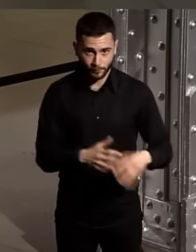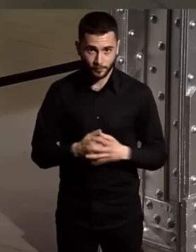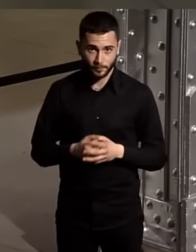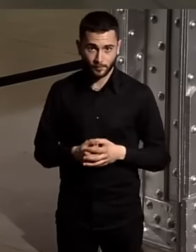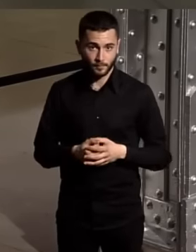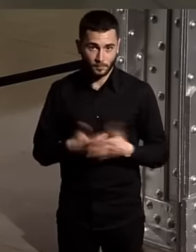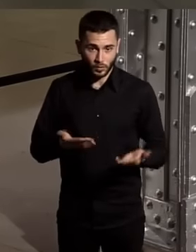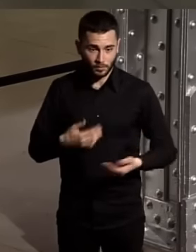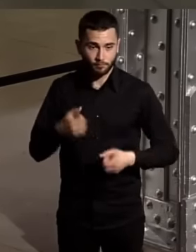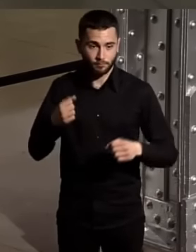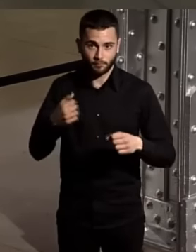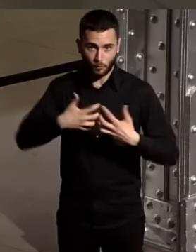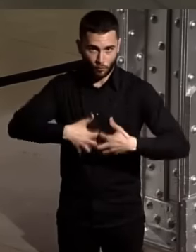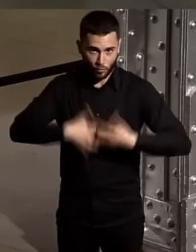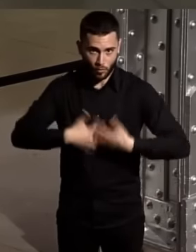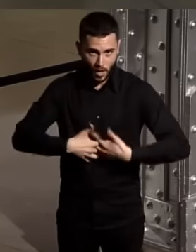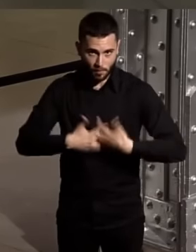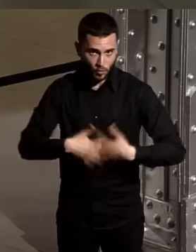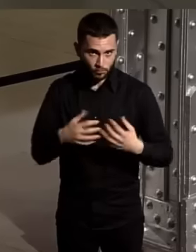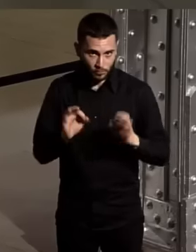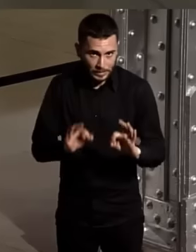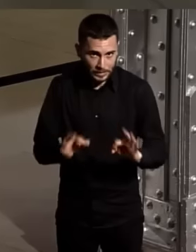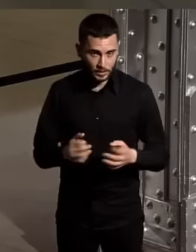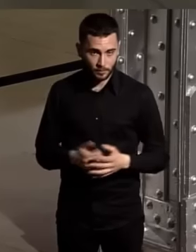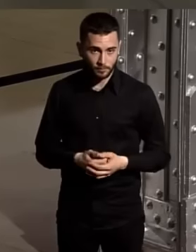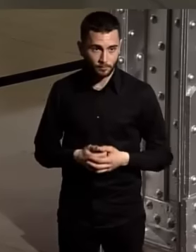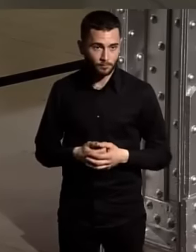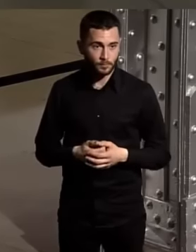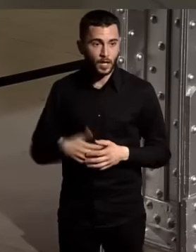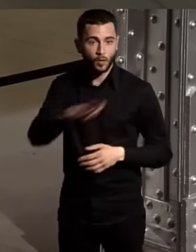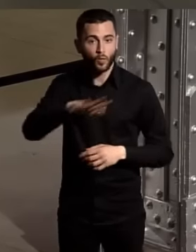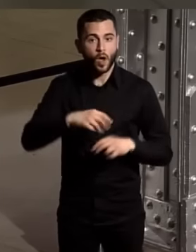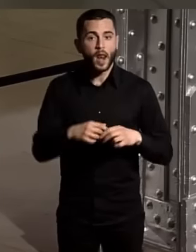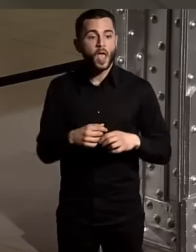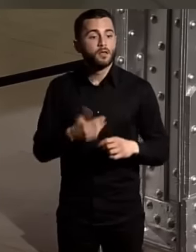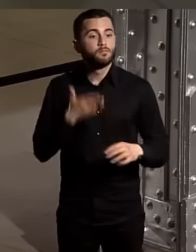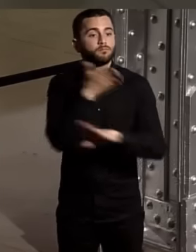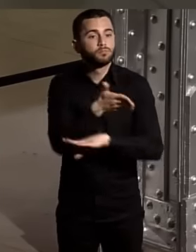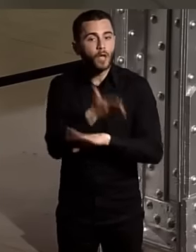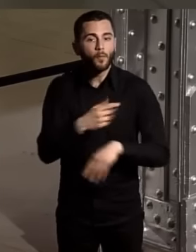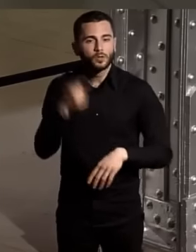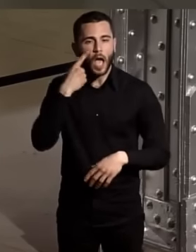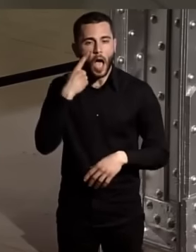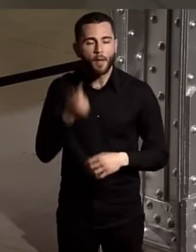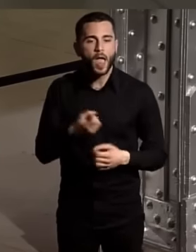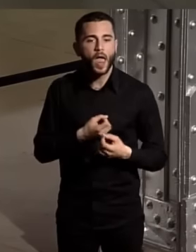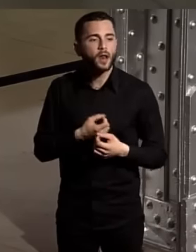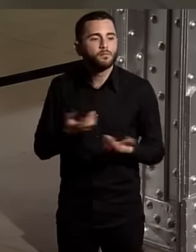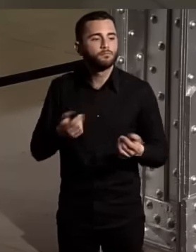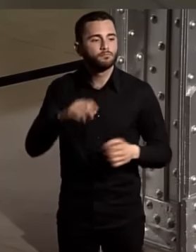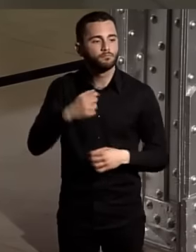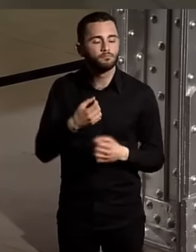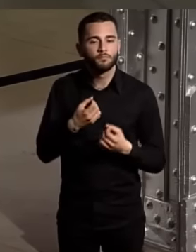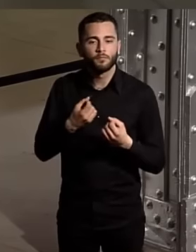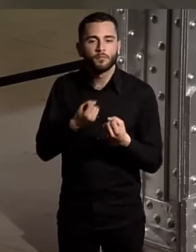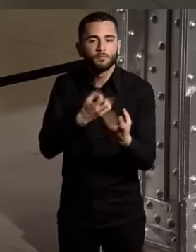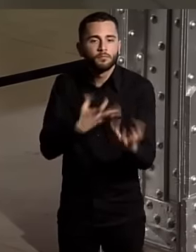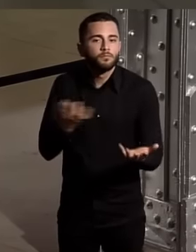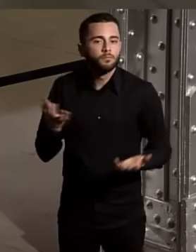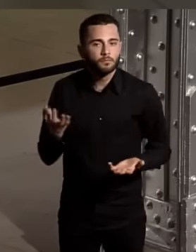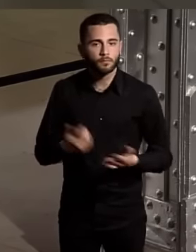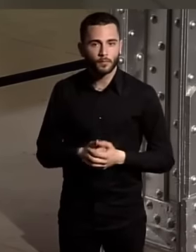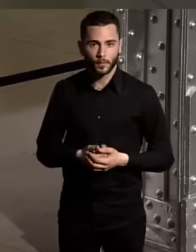es como funcionamos ahí no eh exploramos sitios vemos a ver qué tal resultado dan Qué contenido tienen qué potencial